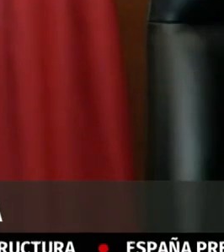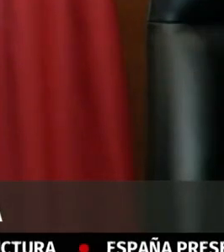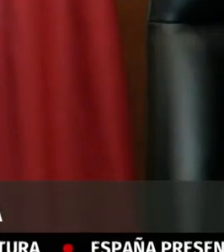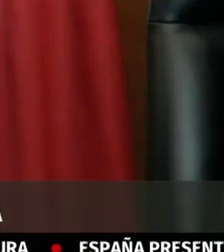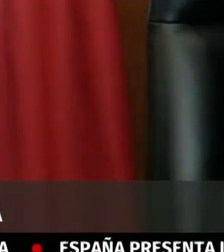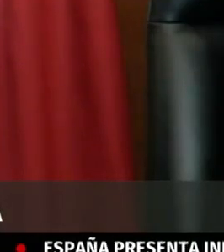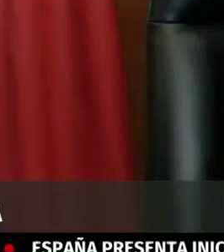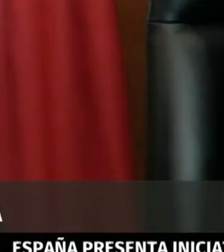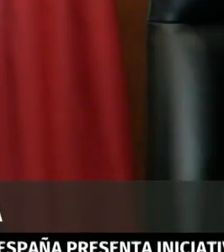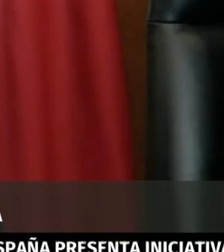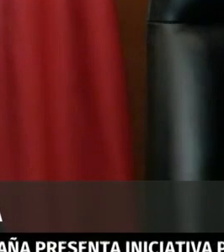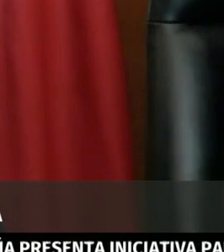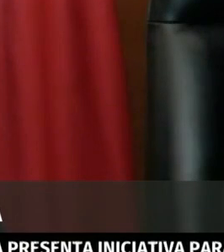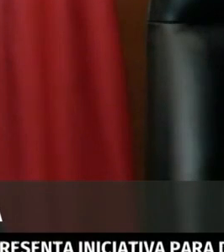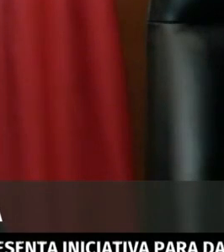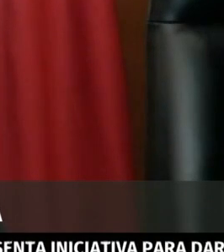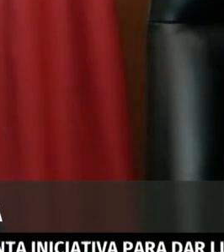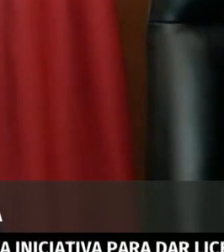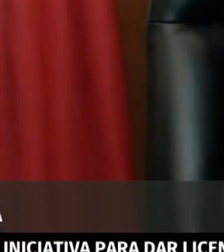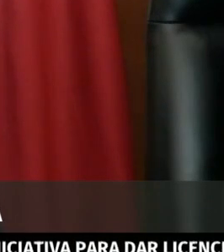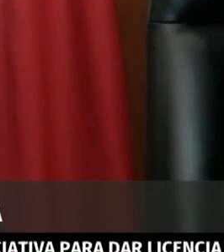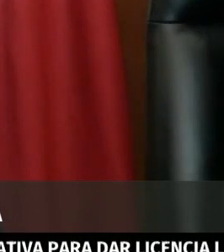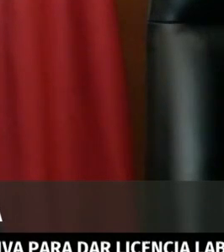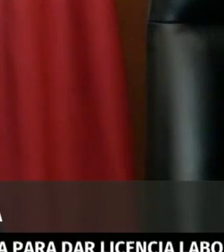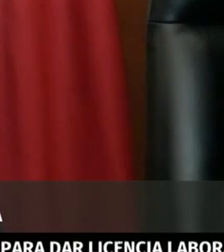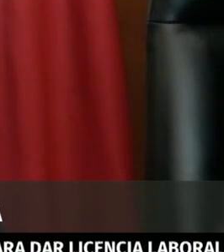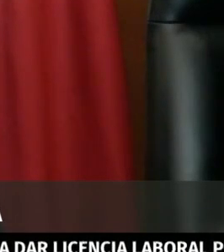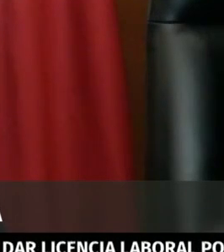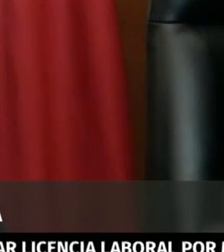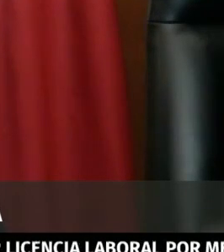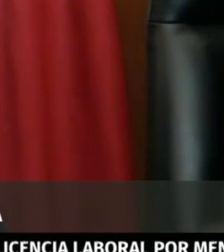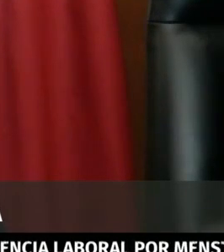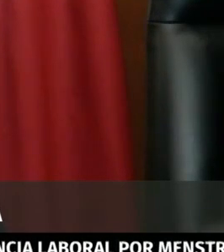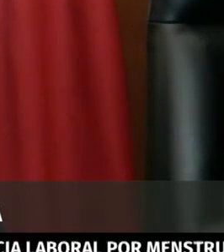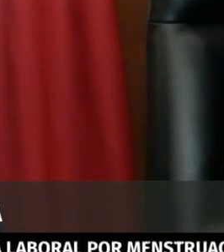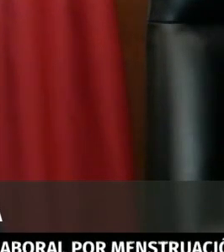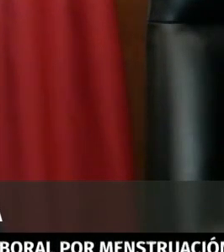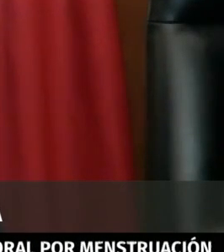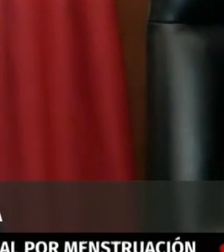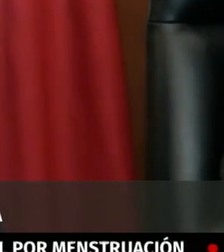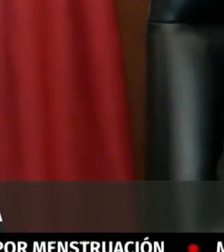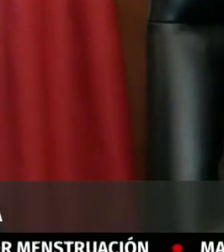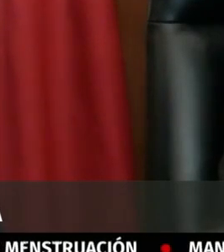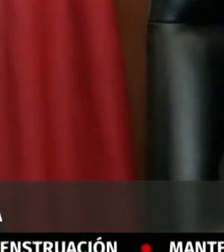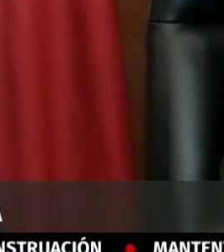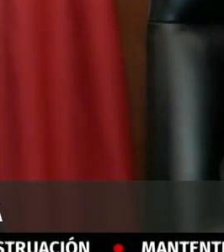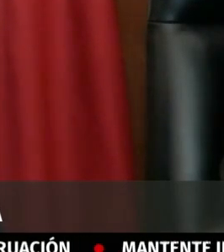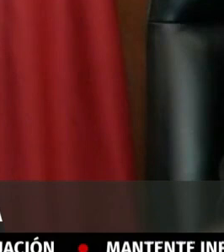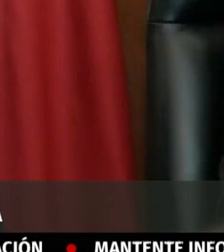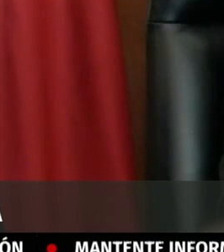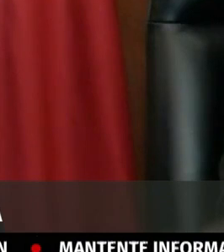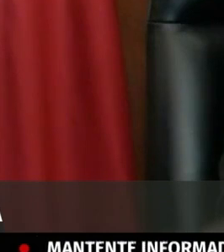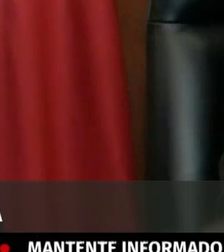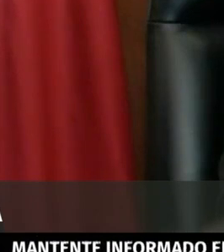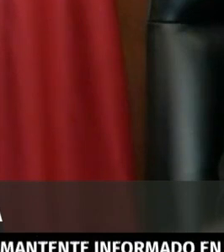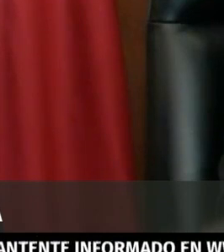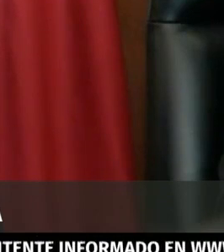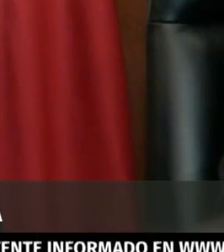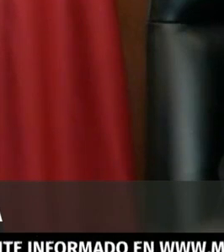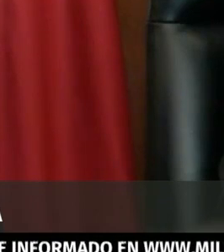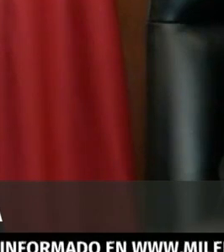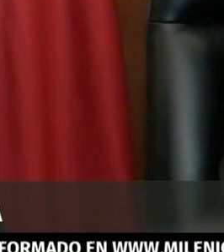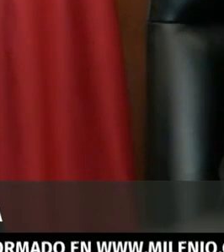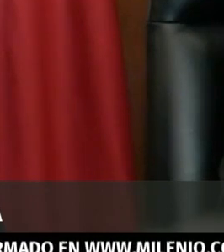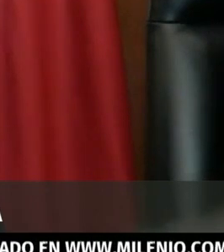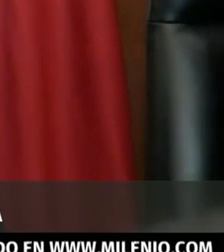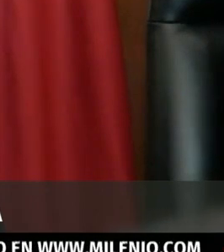11 de la mañana, está programada esta audiencia, a tres abogados y a un asesor financiero, quienes presuntamente por órdenes del exconsejero jurídico de la